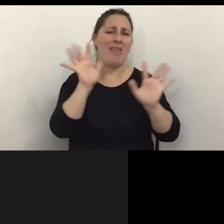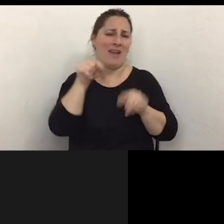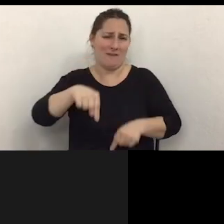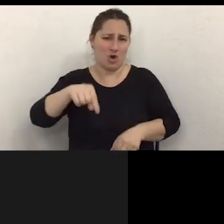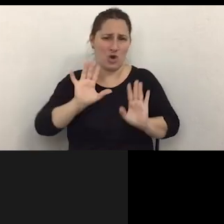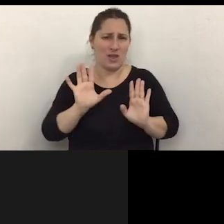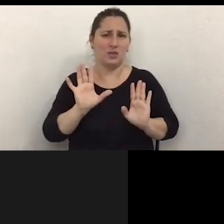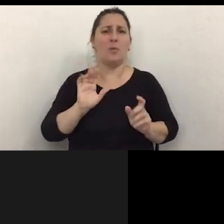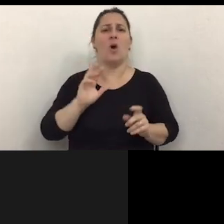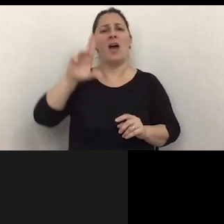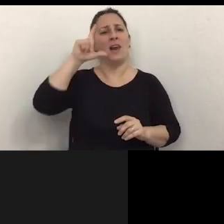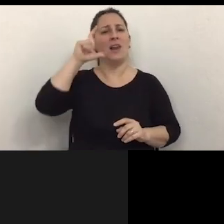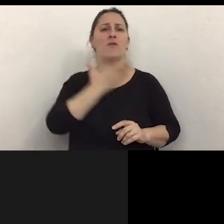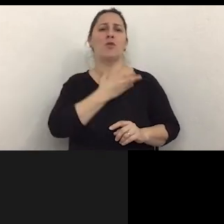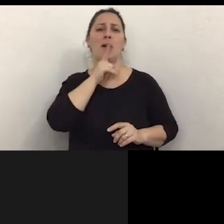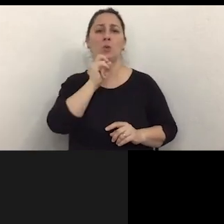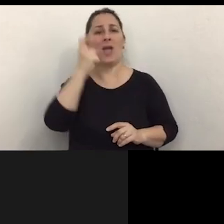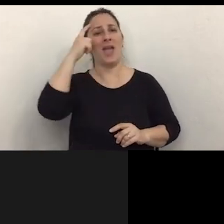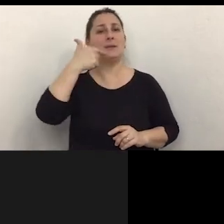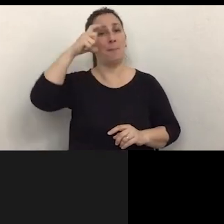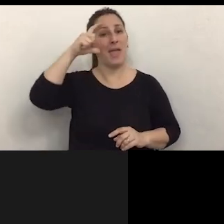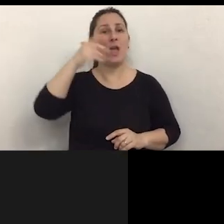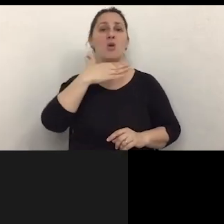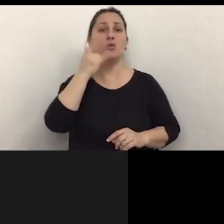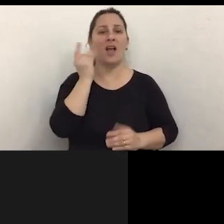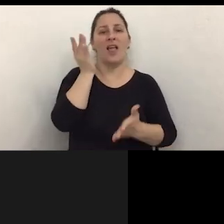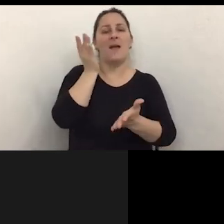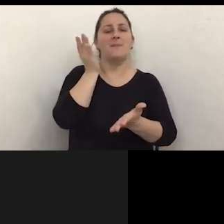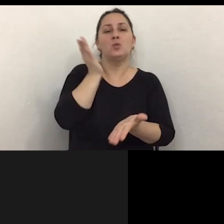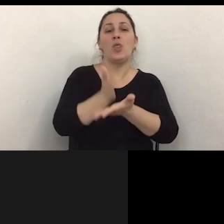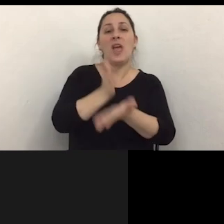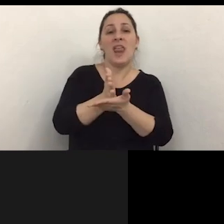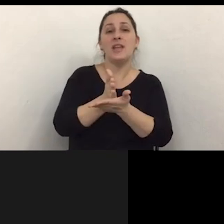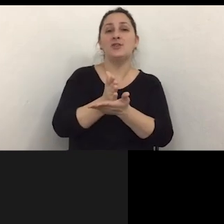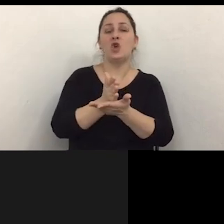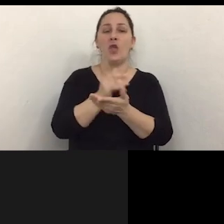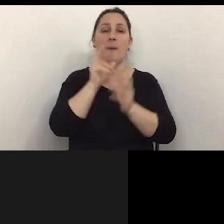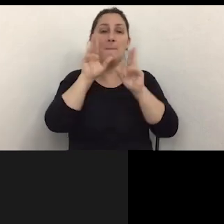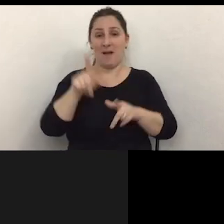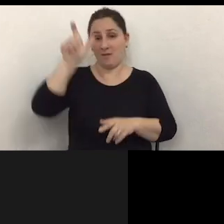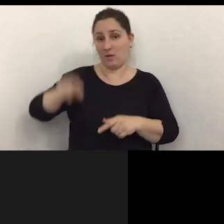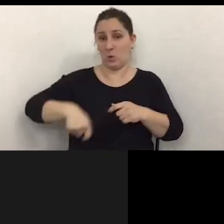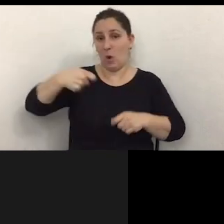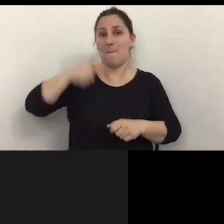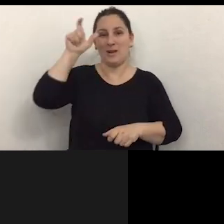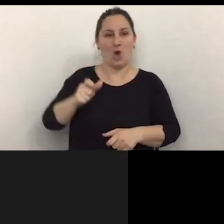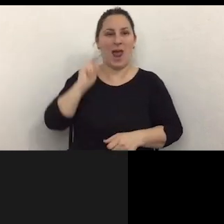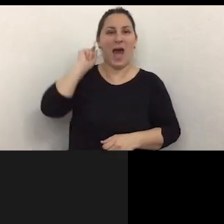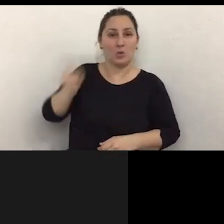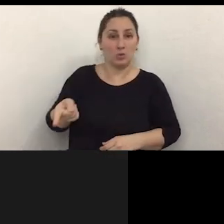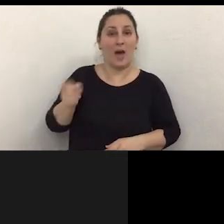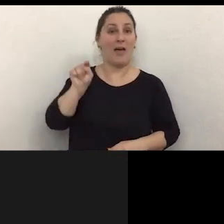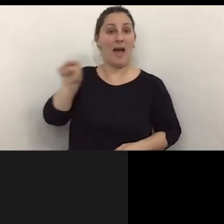ver con que el derecho al recurso del contribuyente y de cualquier imputado no puede agravar